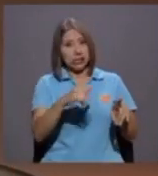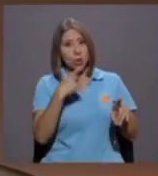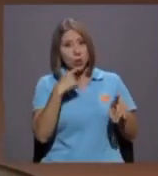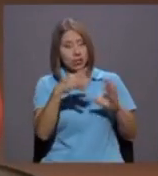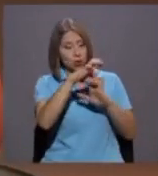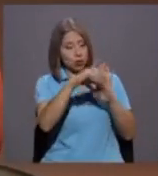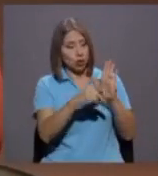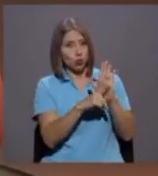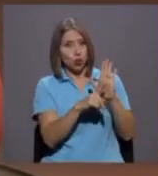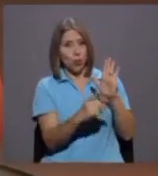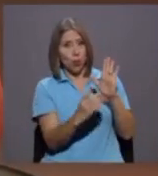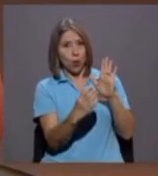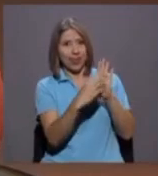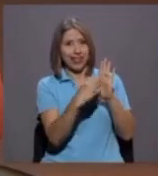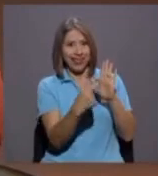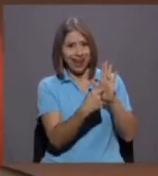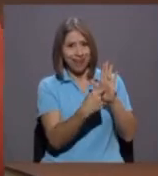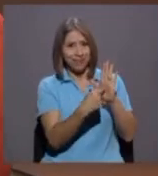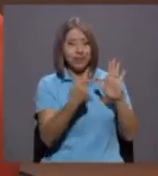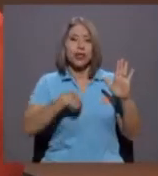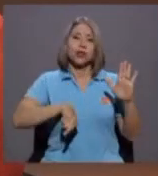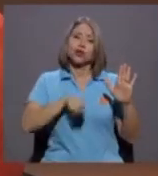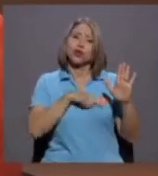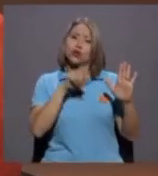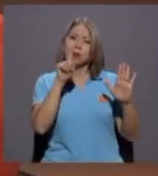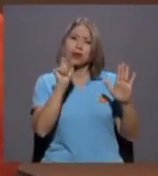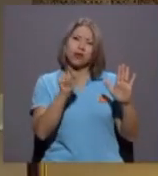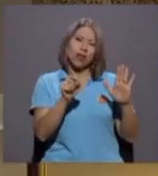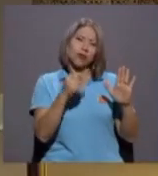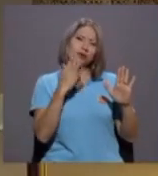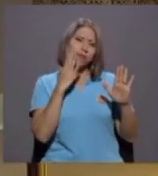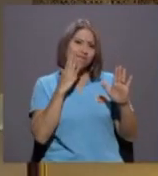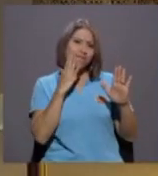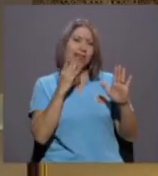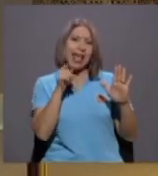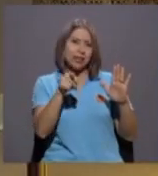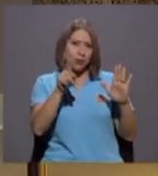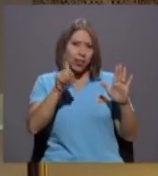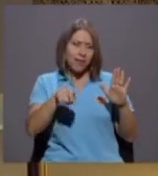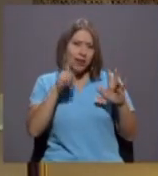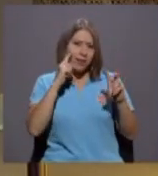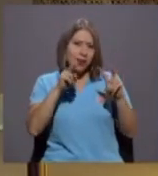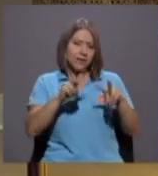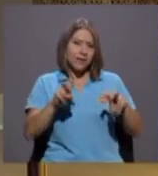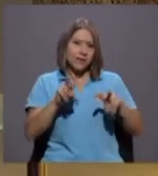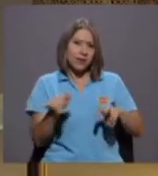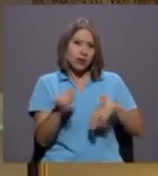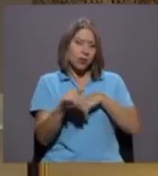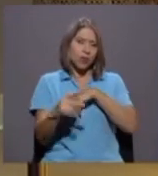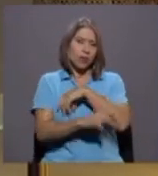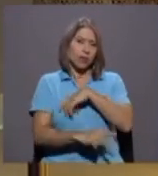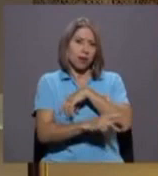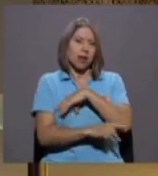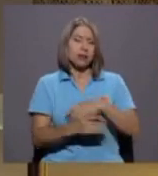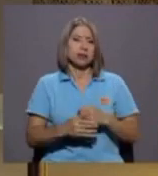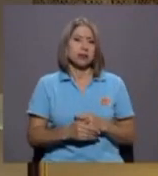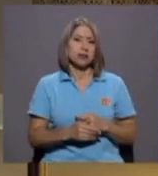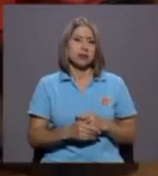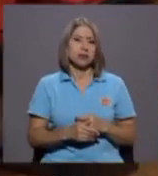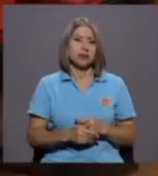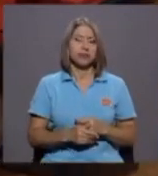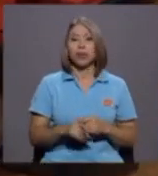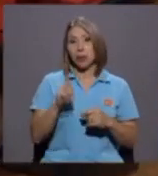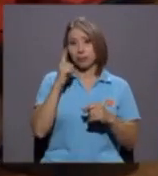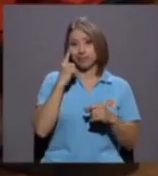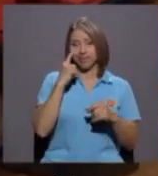nos preguntamos si eso no habría que revisarlo como país, ¿verdad? Porque hay un tema